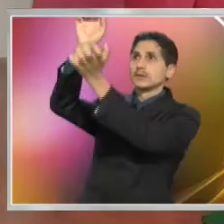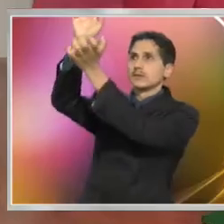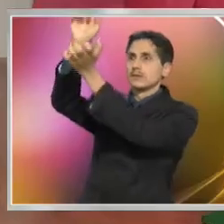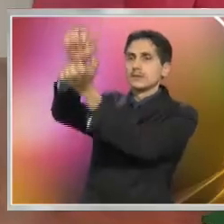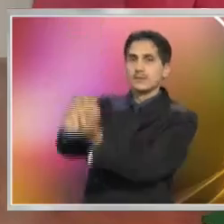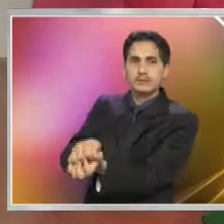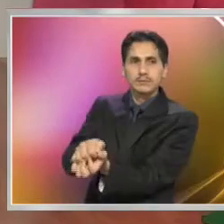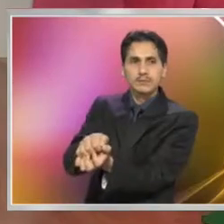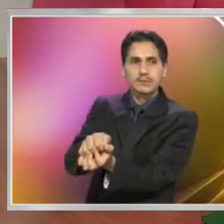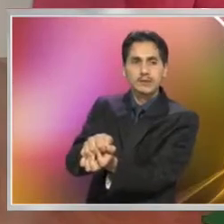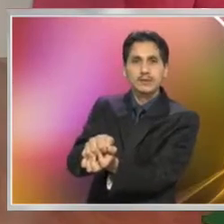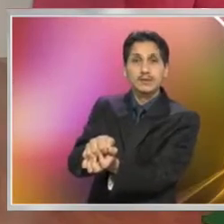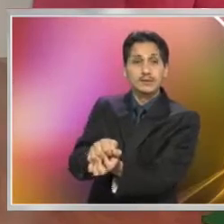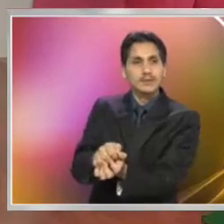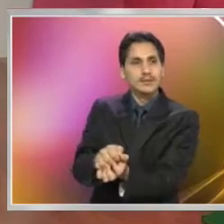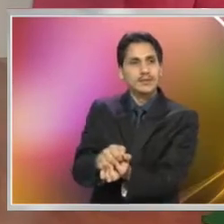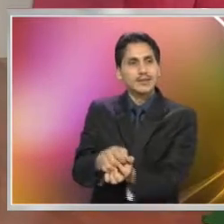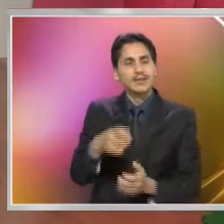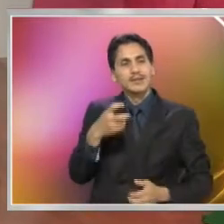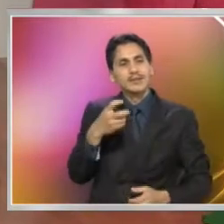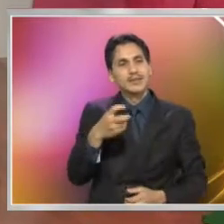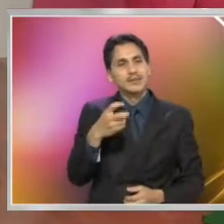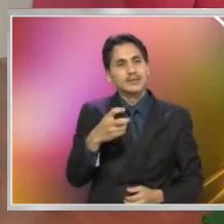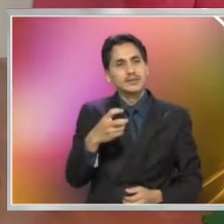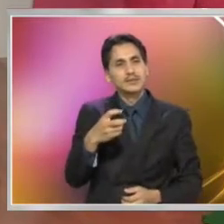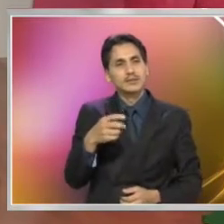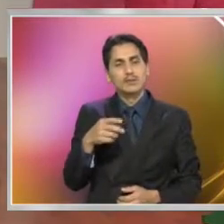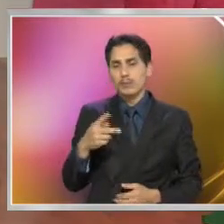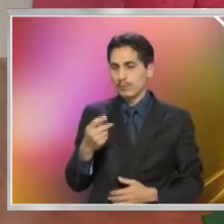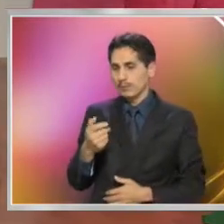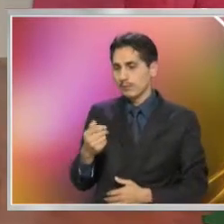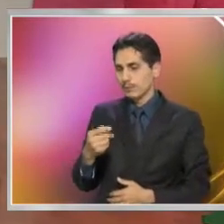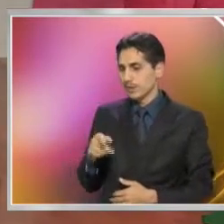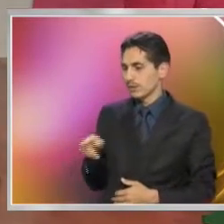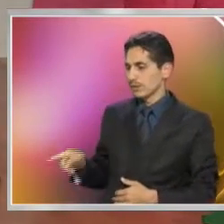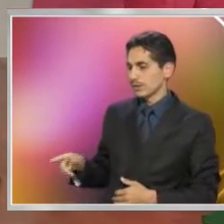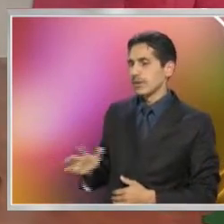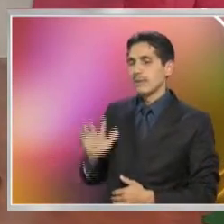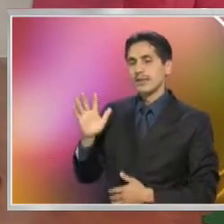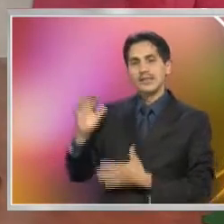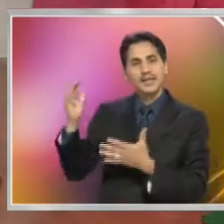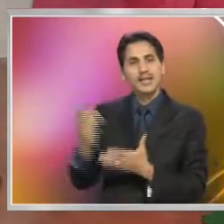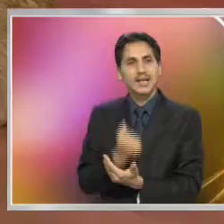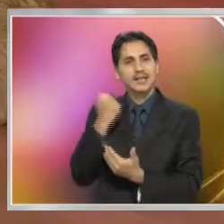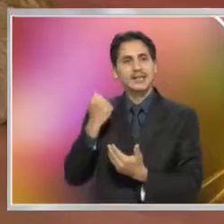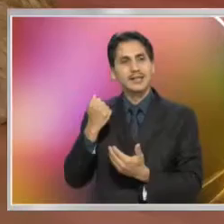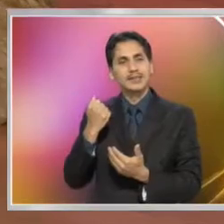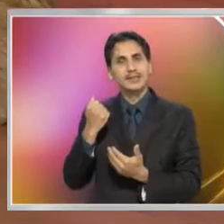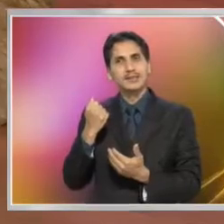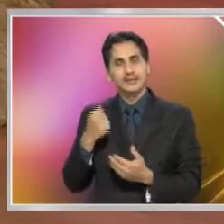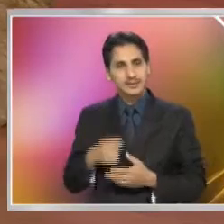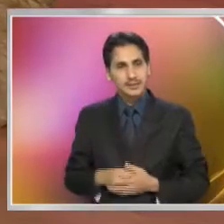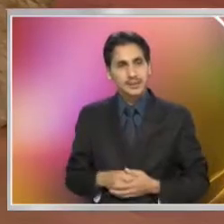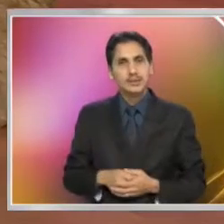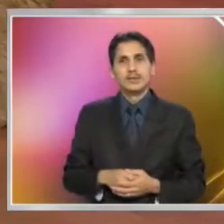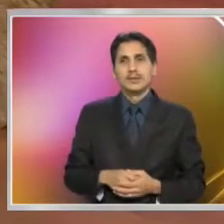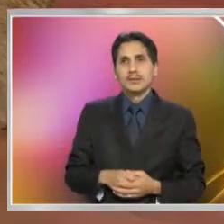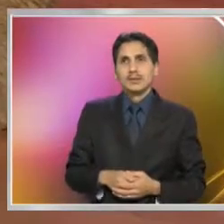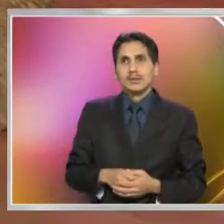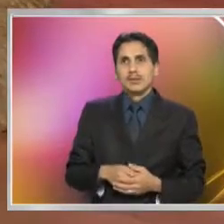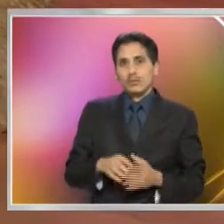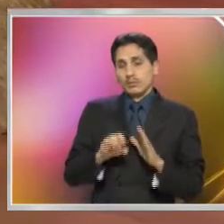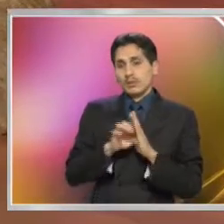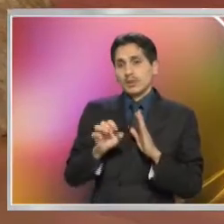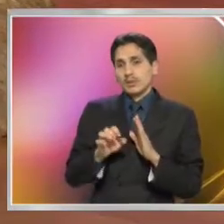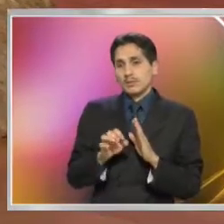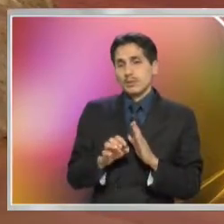lo atrapa, pues no tiene ninguna lógica, ¿no? Y además no te dan puntos. Y hay competencias de precisión, de distancia extrema, que es tirar